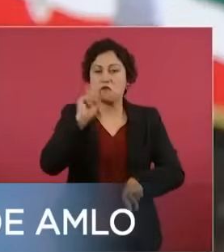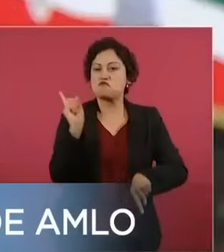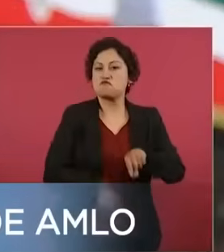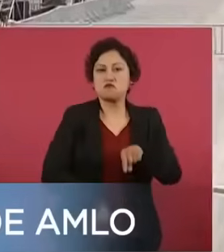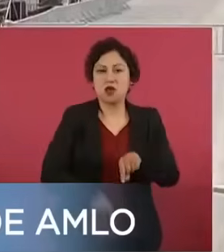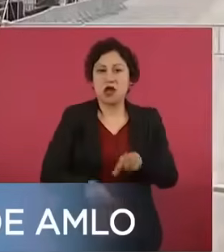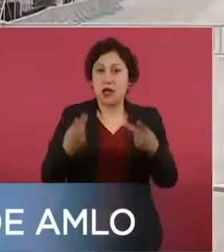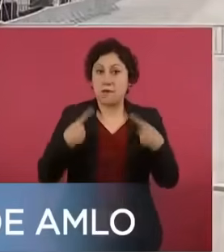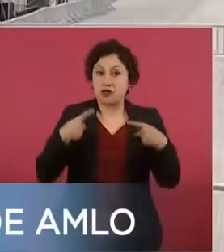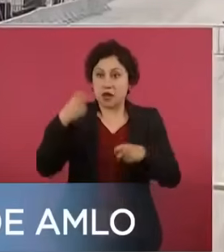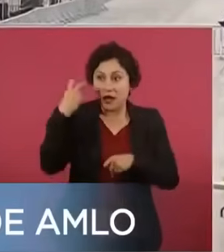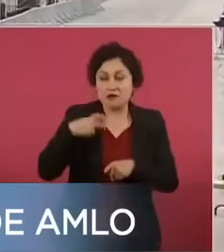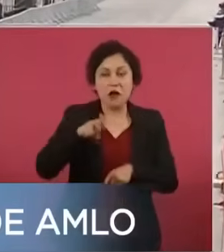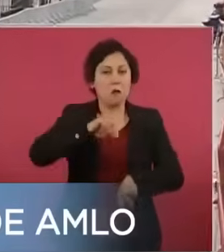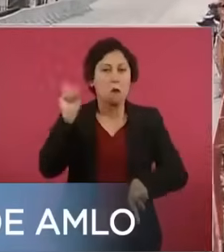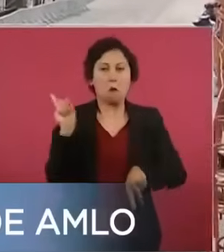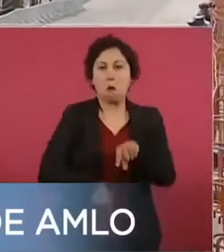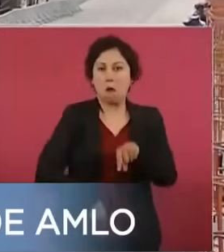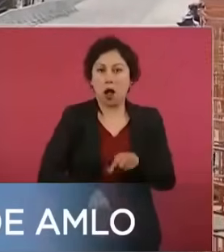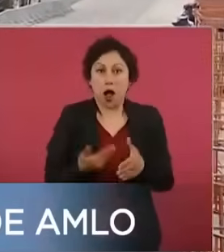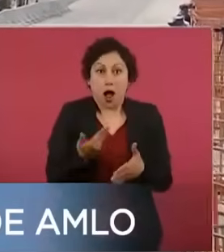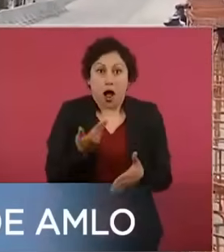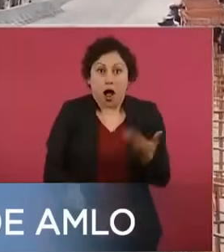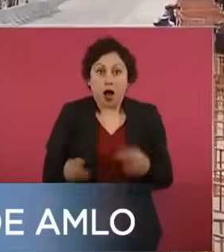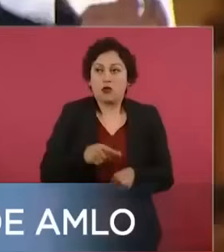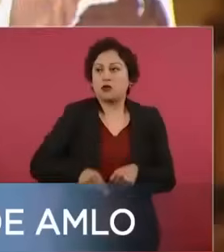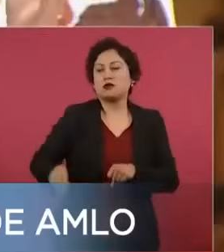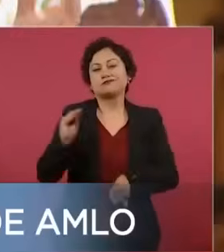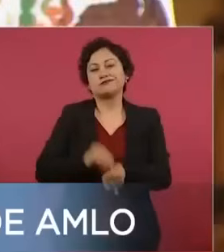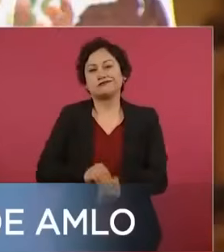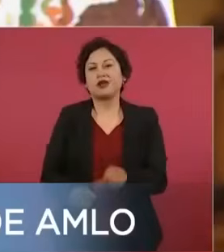Claudia Sheinbaum, presidenta electa. Aquí aprovecho para